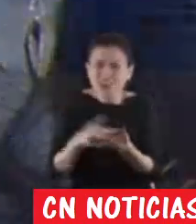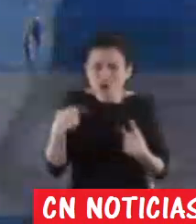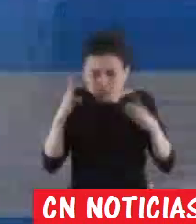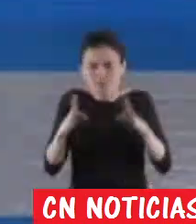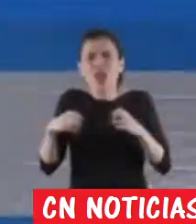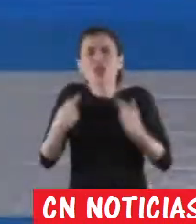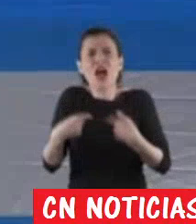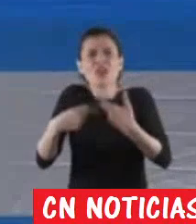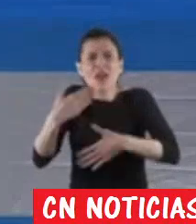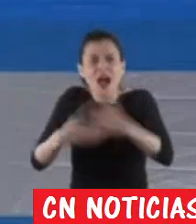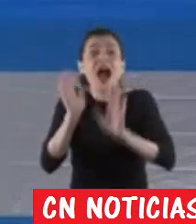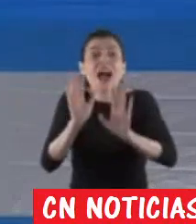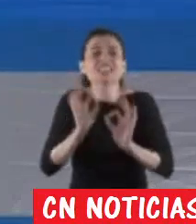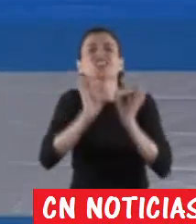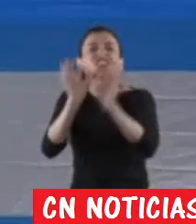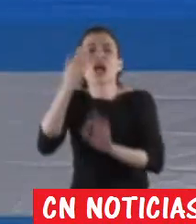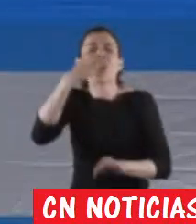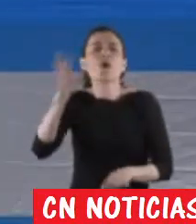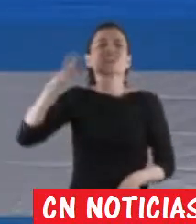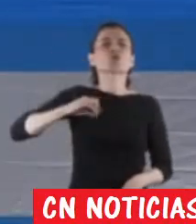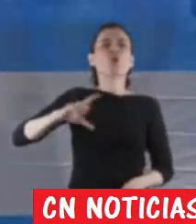día rinda un poco más.